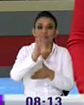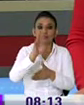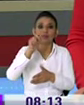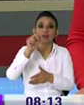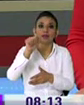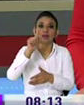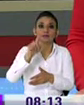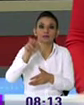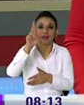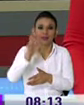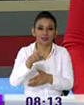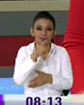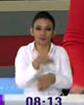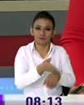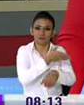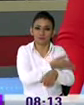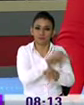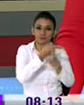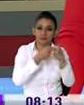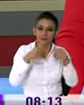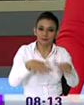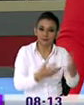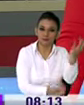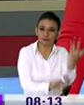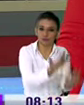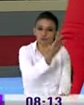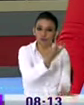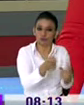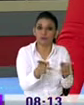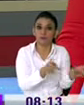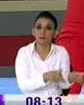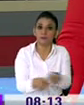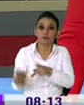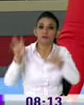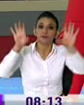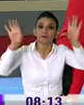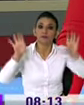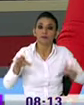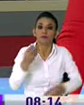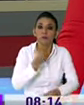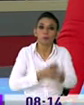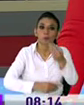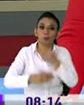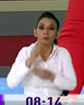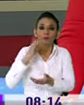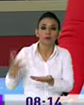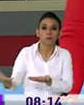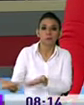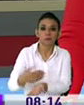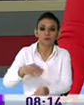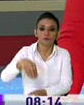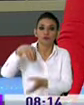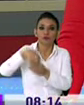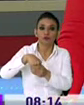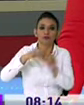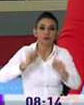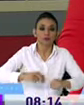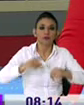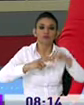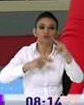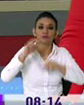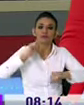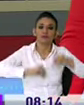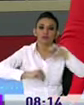que sufrió un incendio el pasado mes de septiembre, organizarán una feria gastronómica para recaudar fondos y lograr reconstruir los